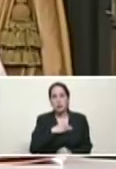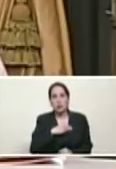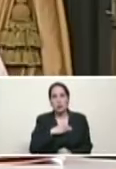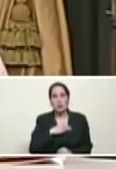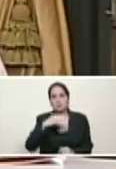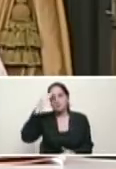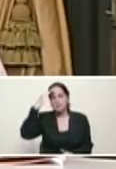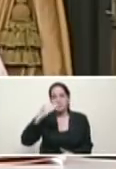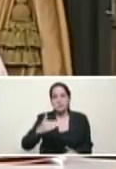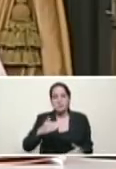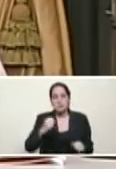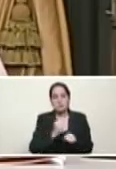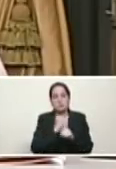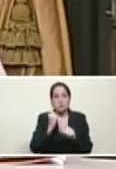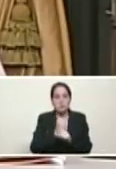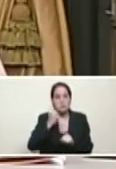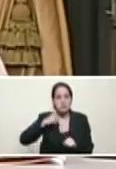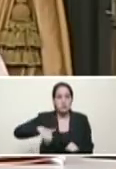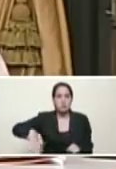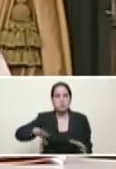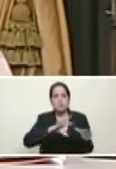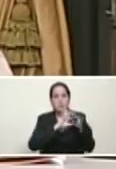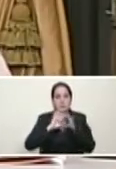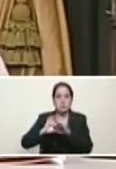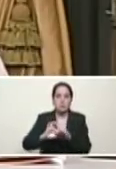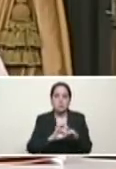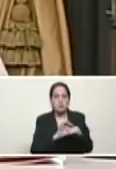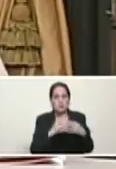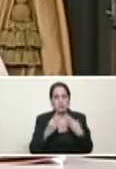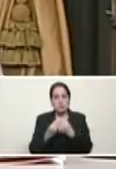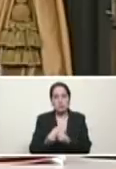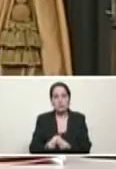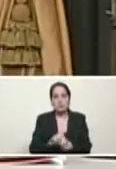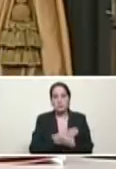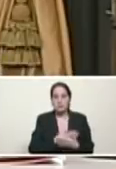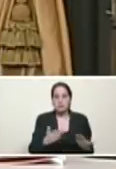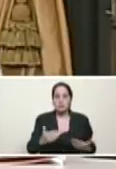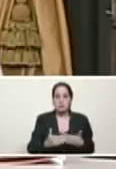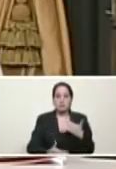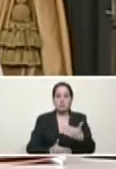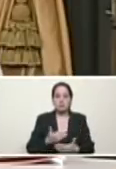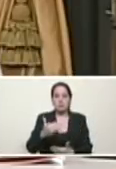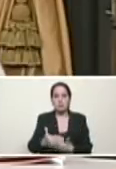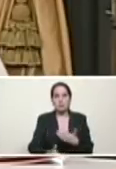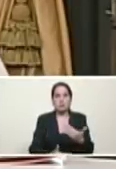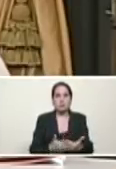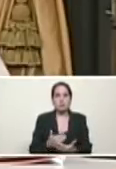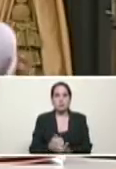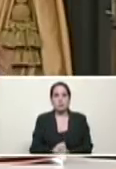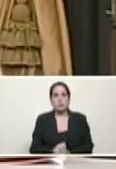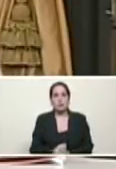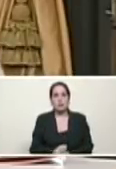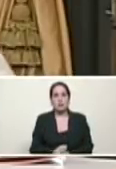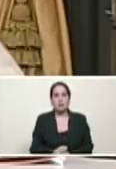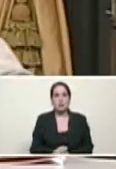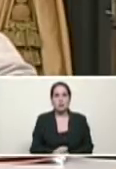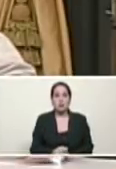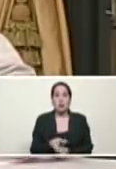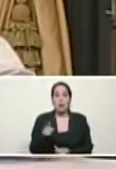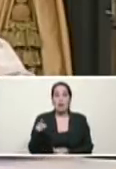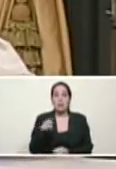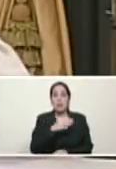Armada y todo el pueblo y las autoridades trabajando para avanzar efectivamente. Así que esta